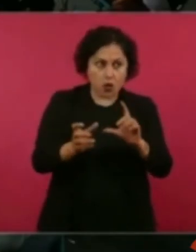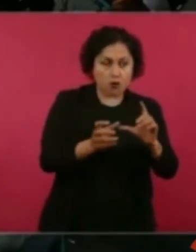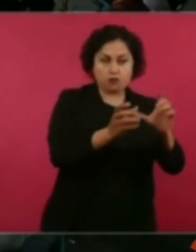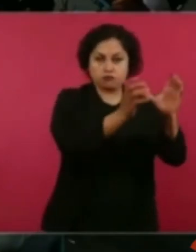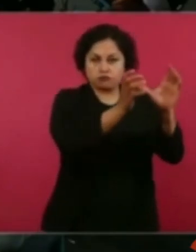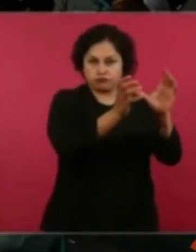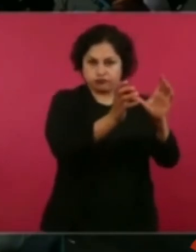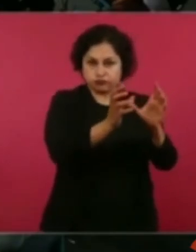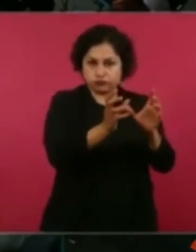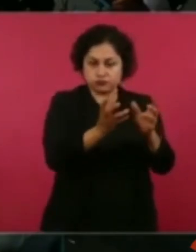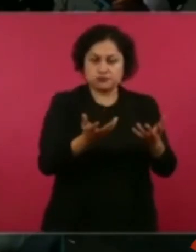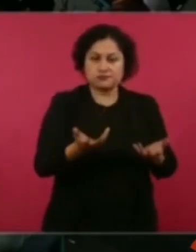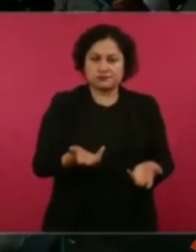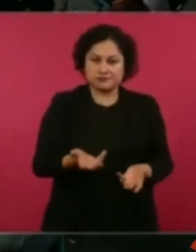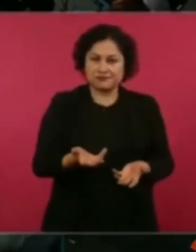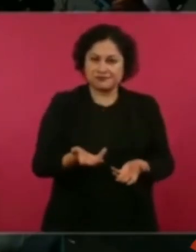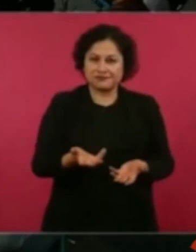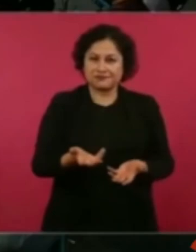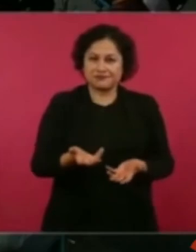Inventando